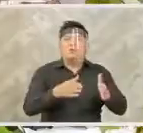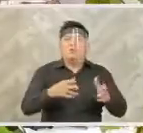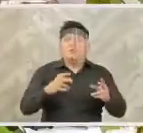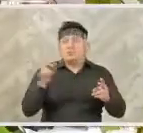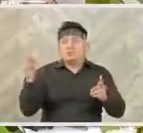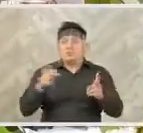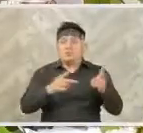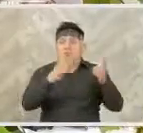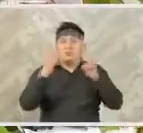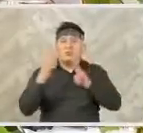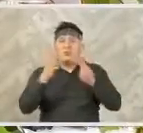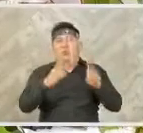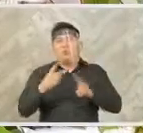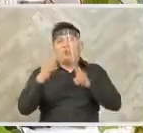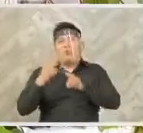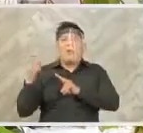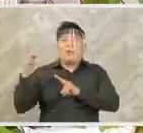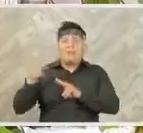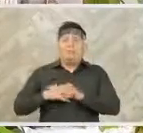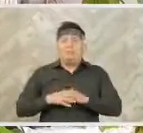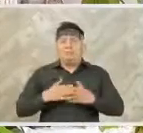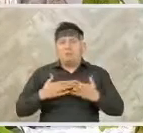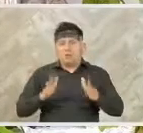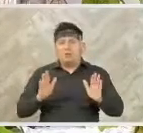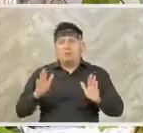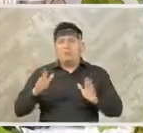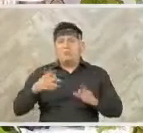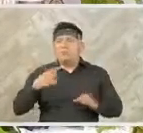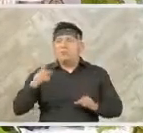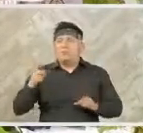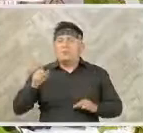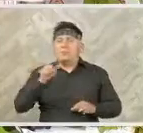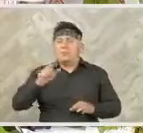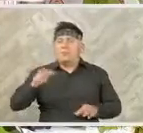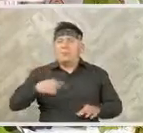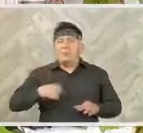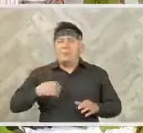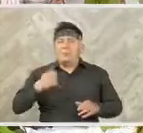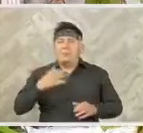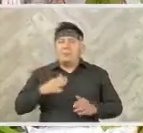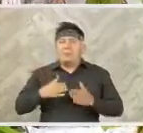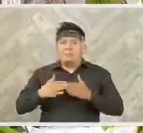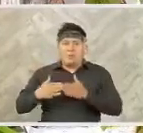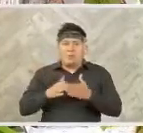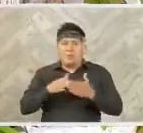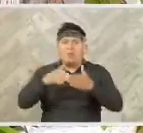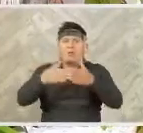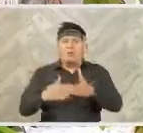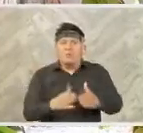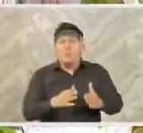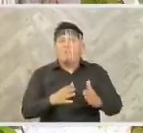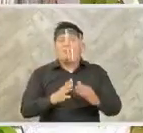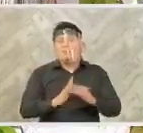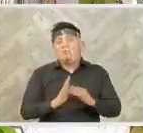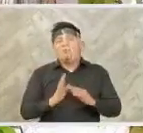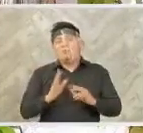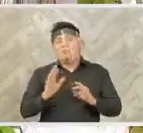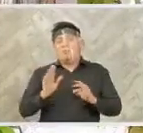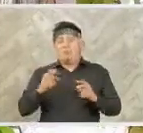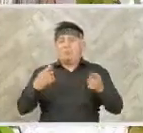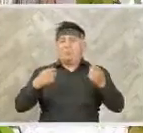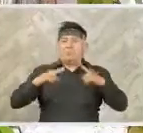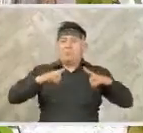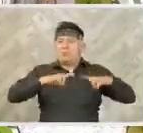manera fácil para todos los cucuteños y que además puede traer turismo, generando ingresos sostenibles para